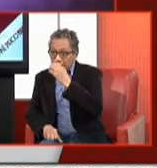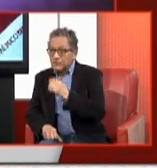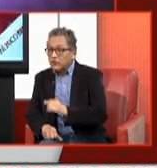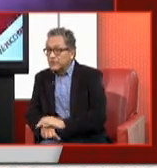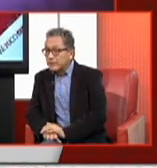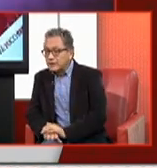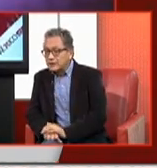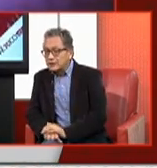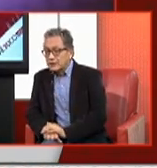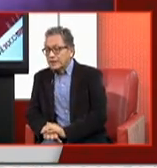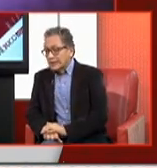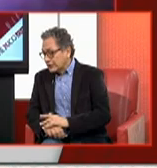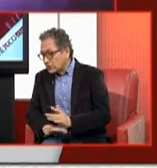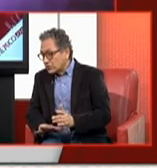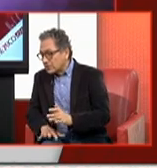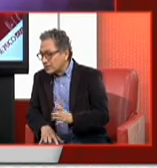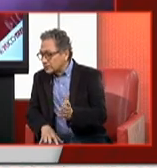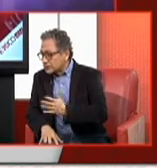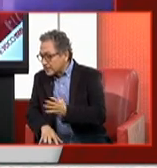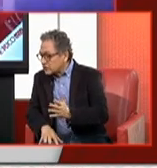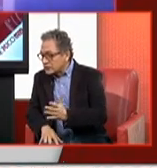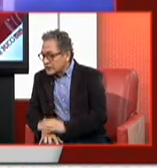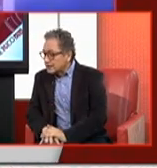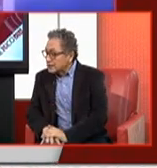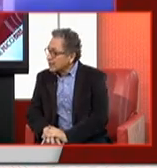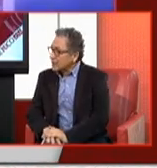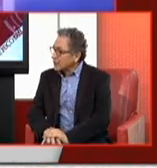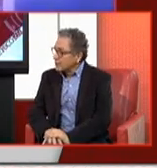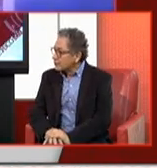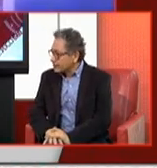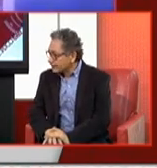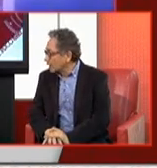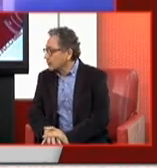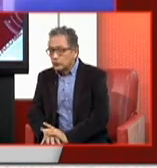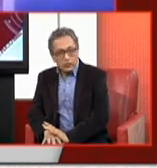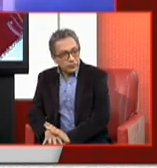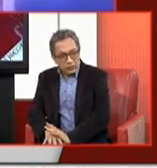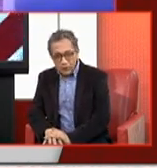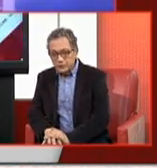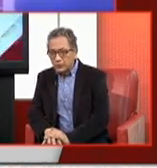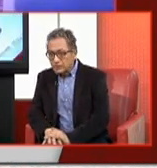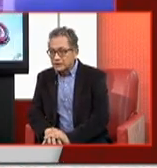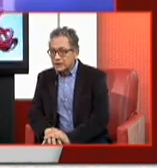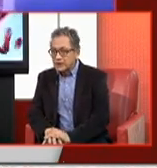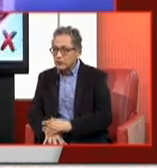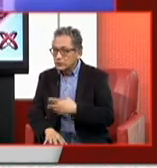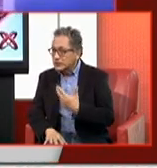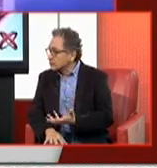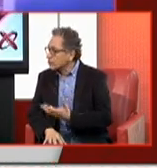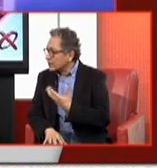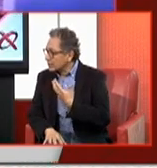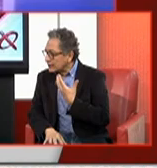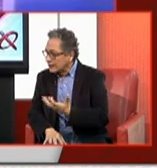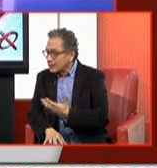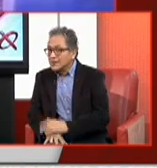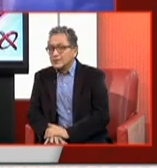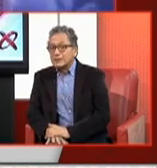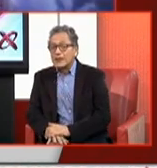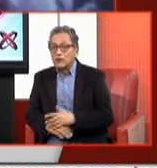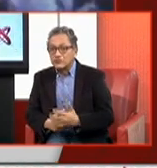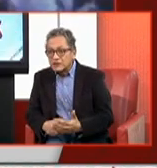mucho porque forma parte, yo creo que de los rasgos de identidad de México. No todos los pueblos tienen un trato